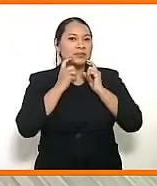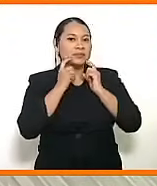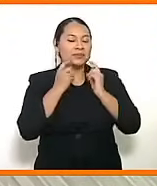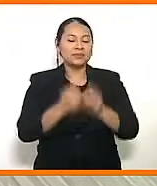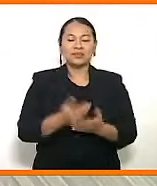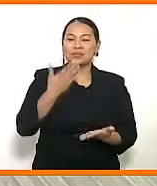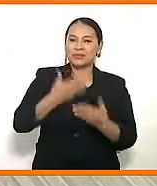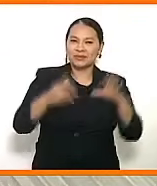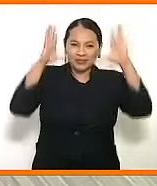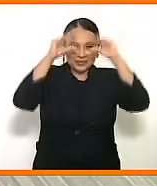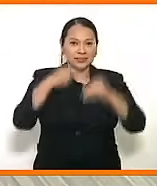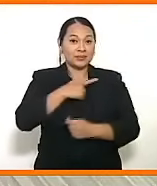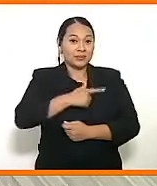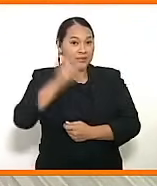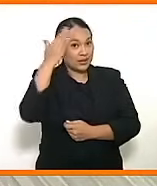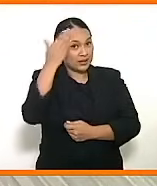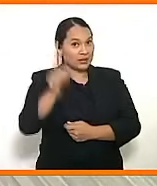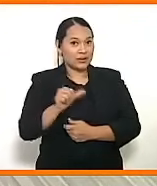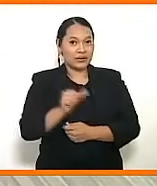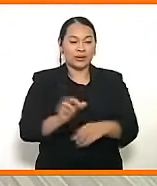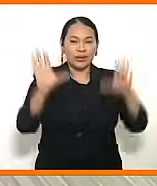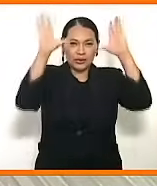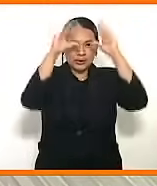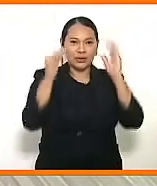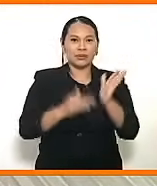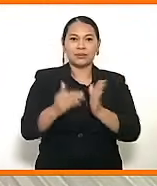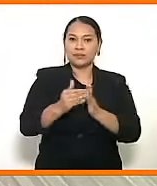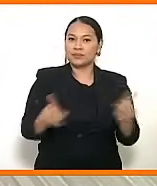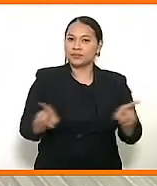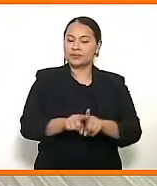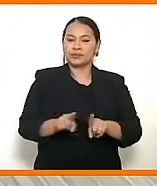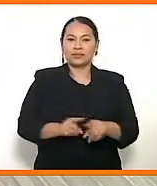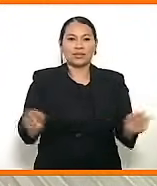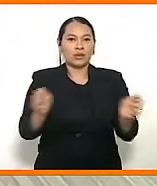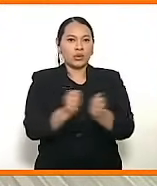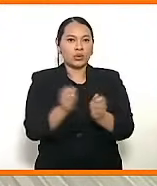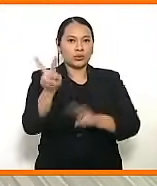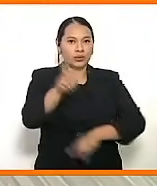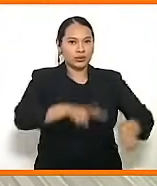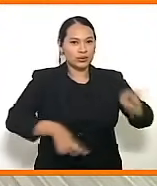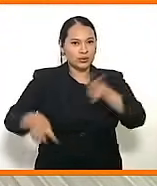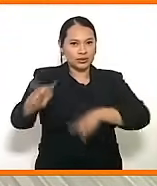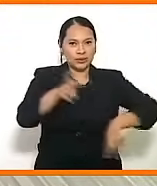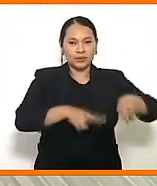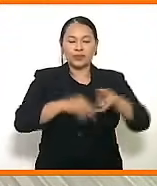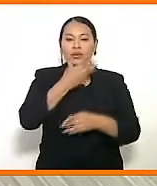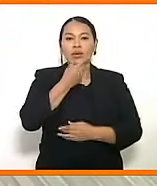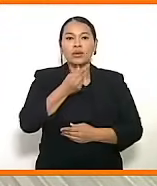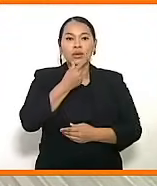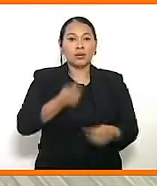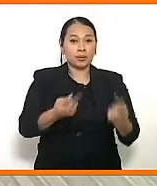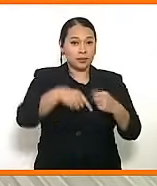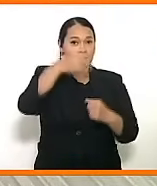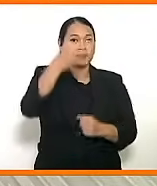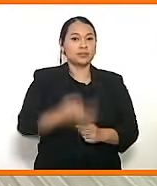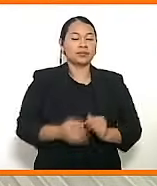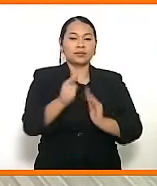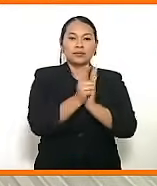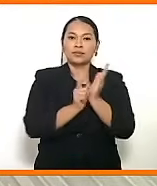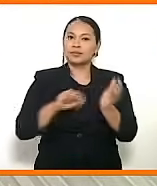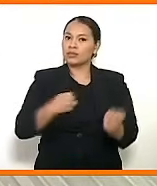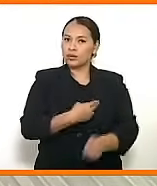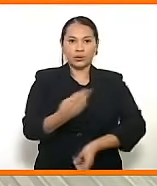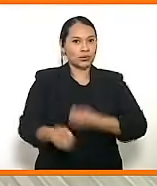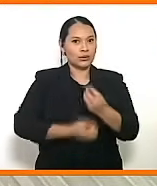placer saludarte en esta noche millonaria. También contamos con la agradable presencia de nuestro notario, quien le da transparencia a nuestro último sorteo en este